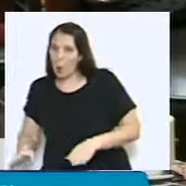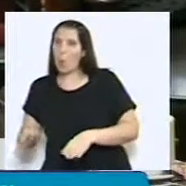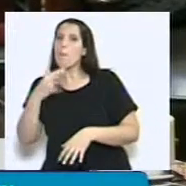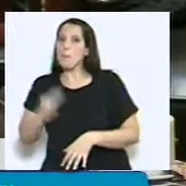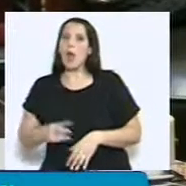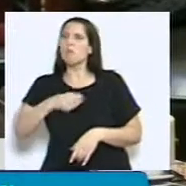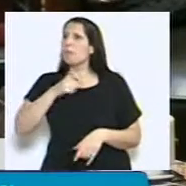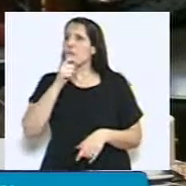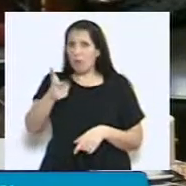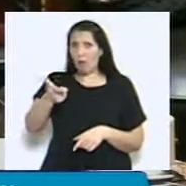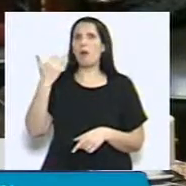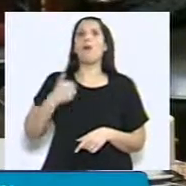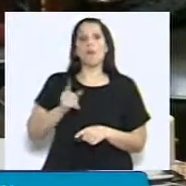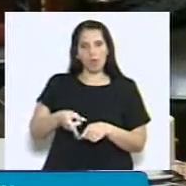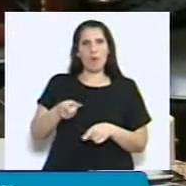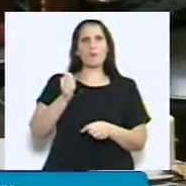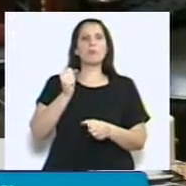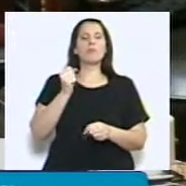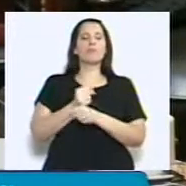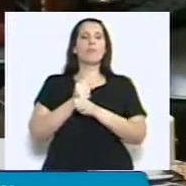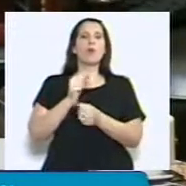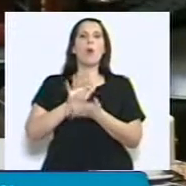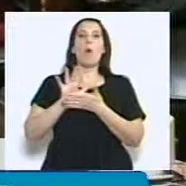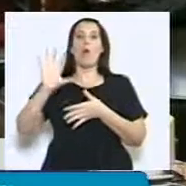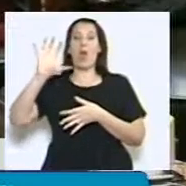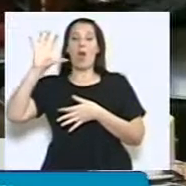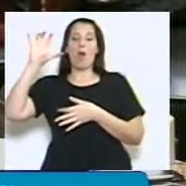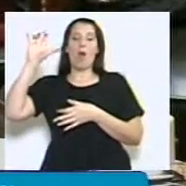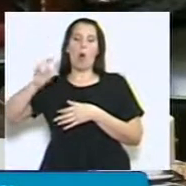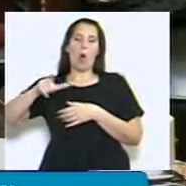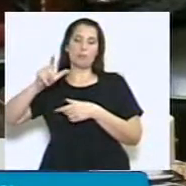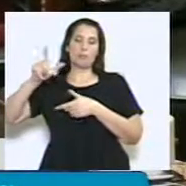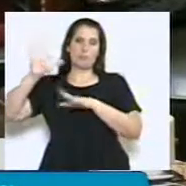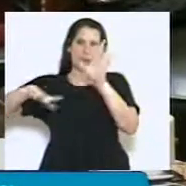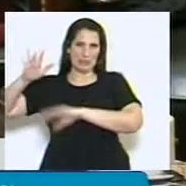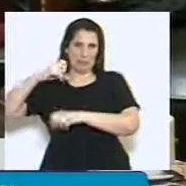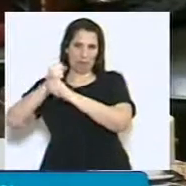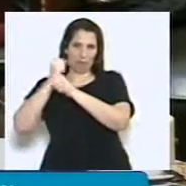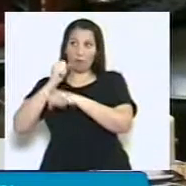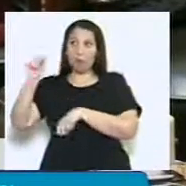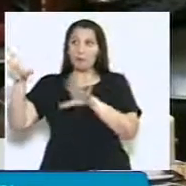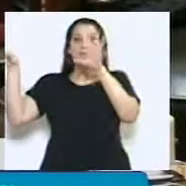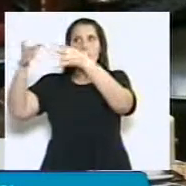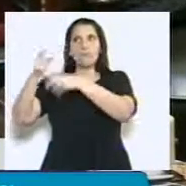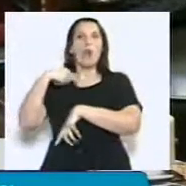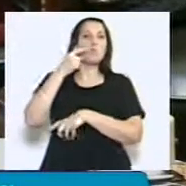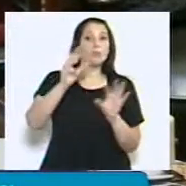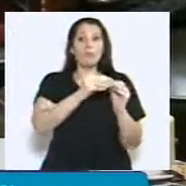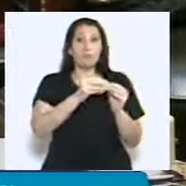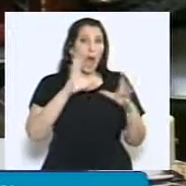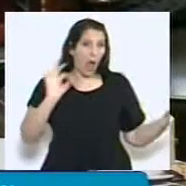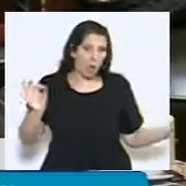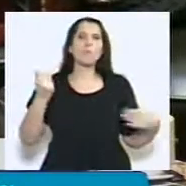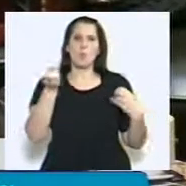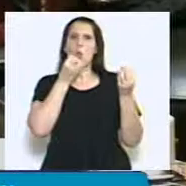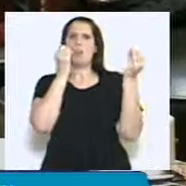también siguiendo la línea directriz de la Organización Internacional del Trabajo, cuando la duración o la extensión del conflicto amerita, se puede